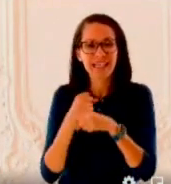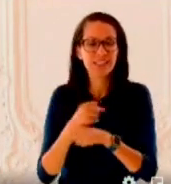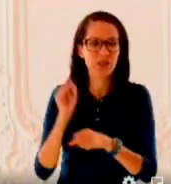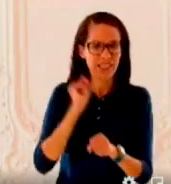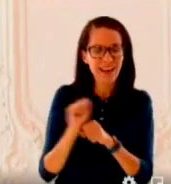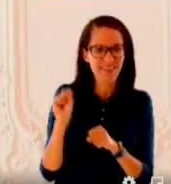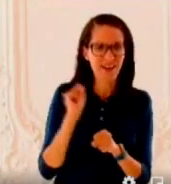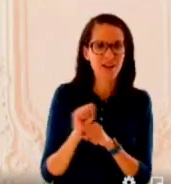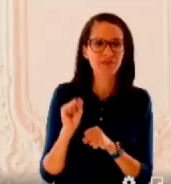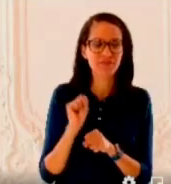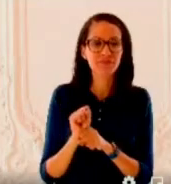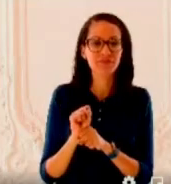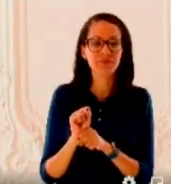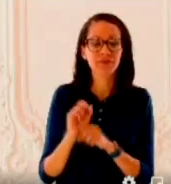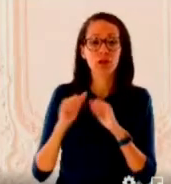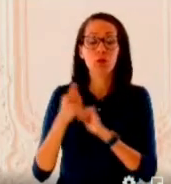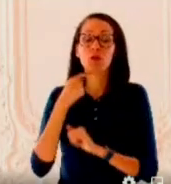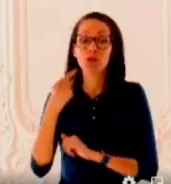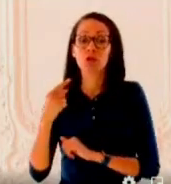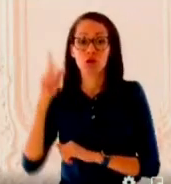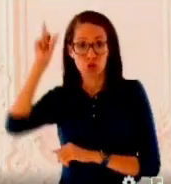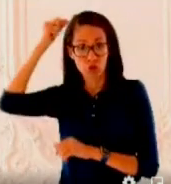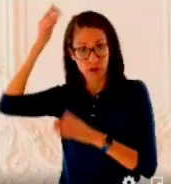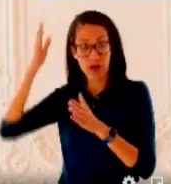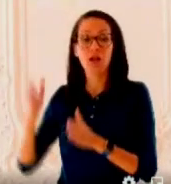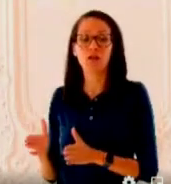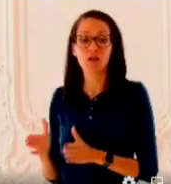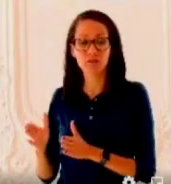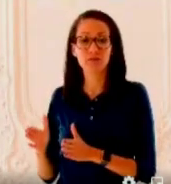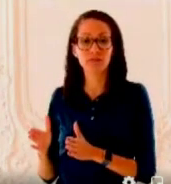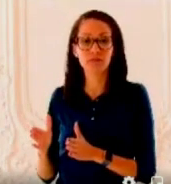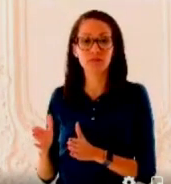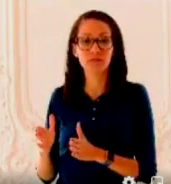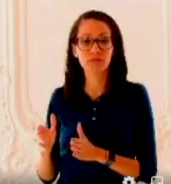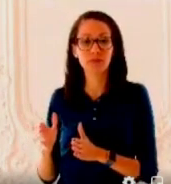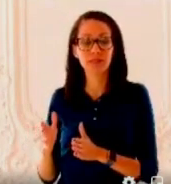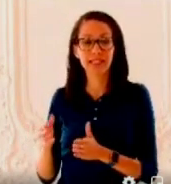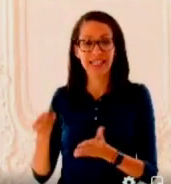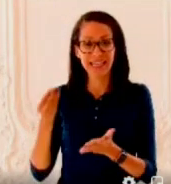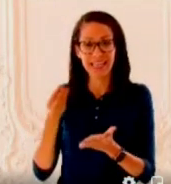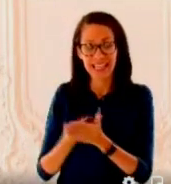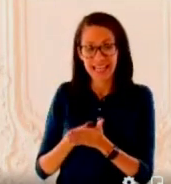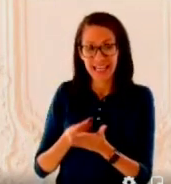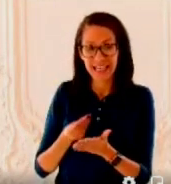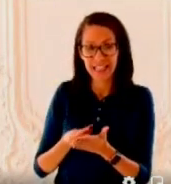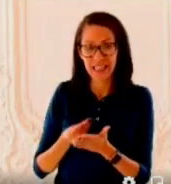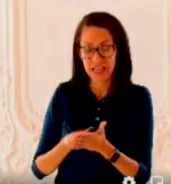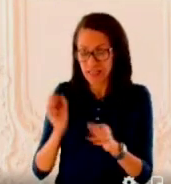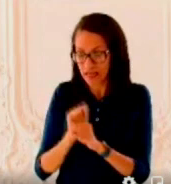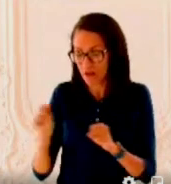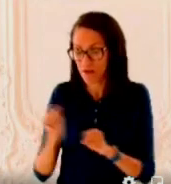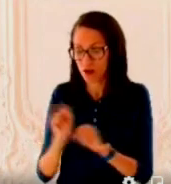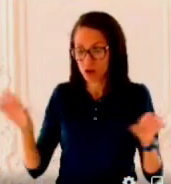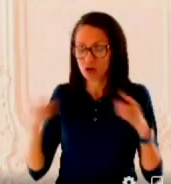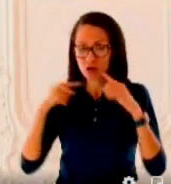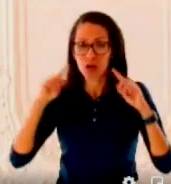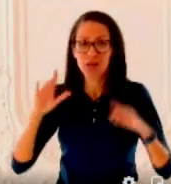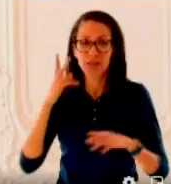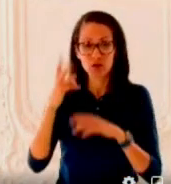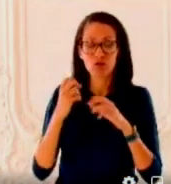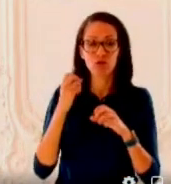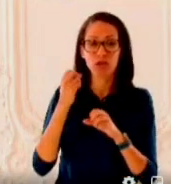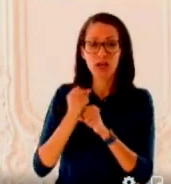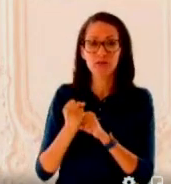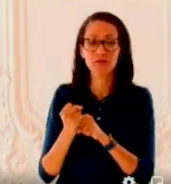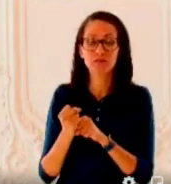empleo. Como mencionó nuestro gobernador, la inversión lograda en los pasados años ascienden